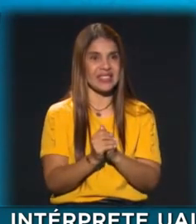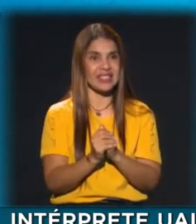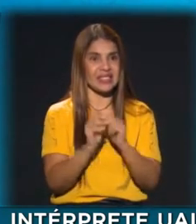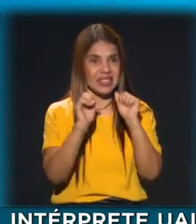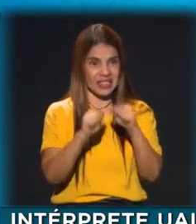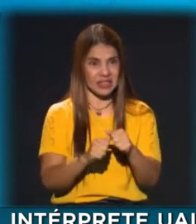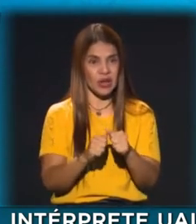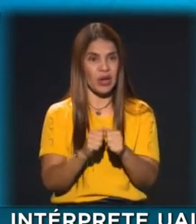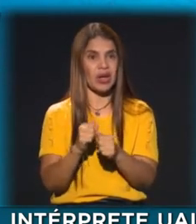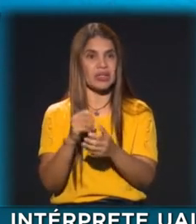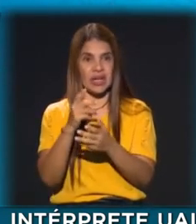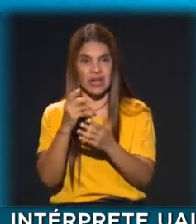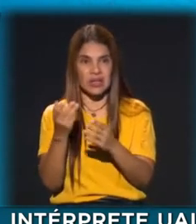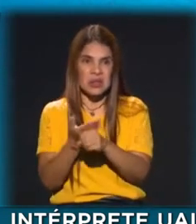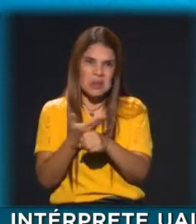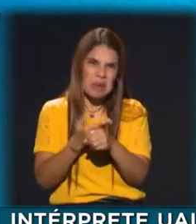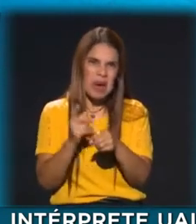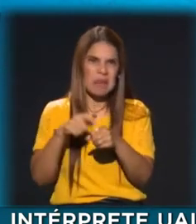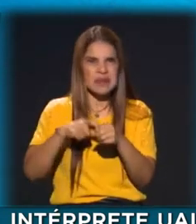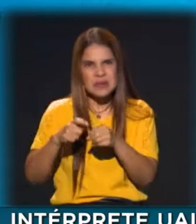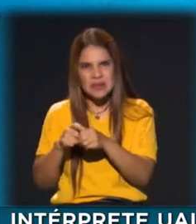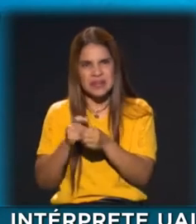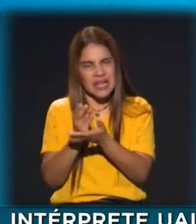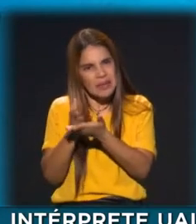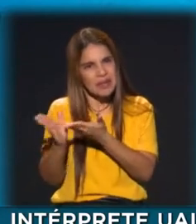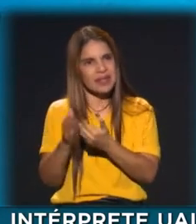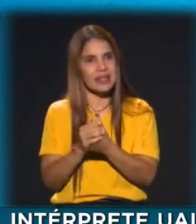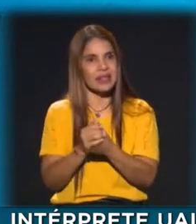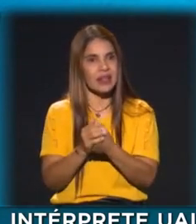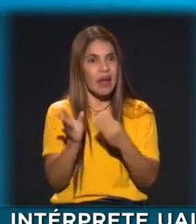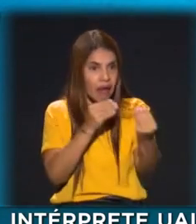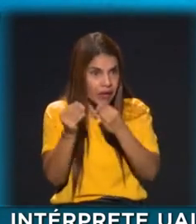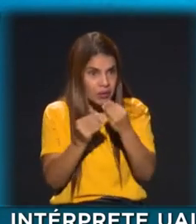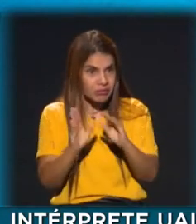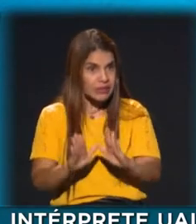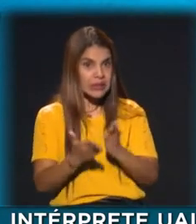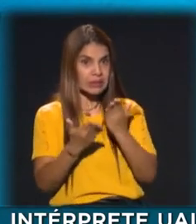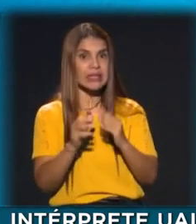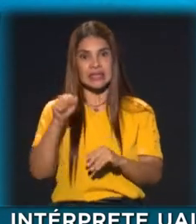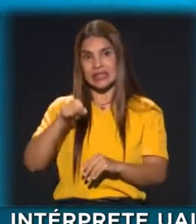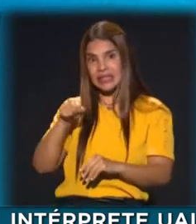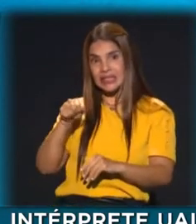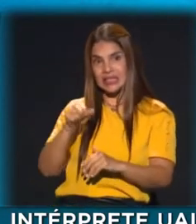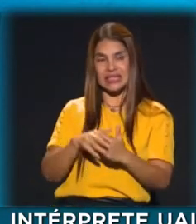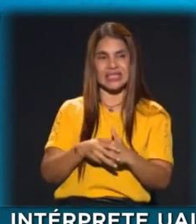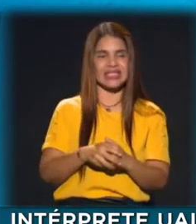orgánico, sí, plástico, sí, y ese cartón, también, sí,